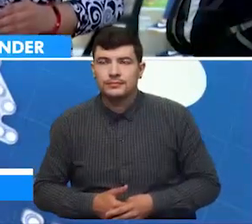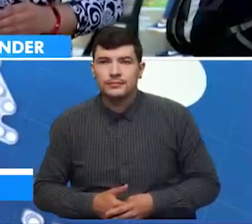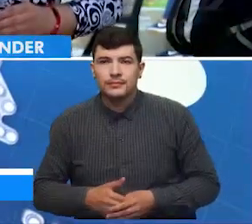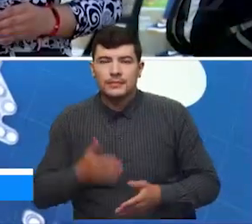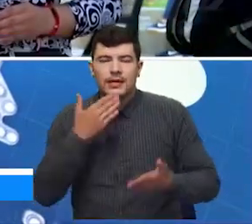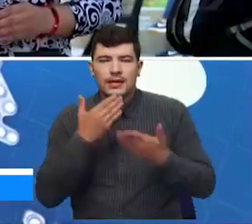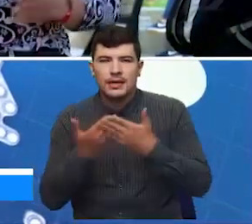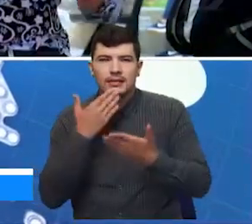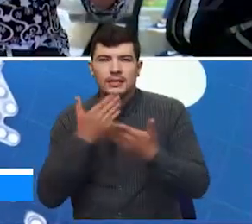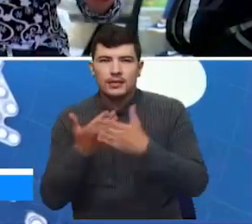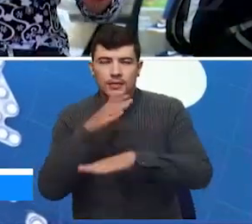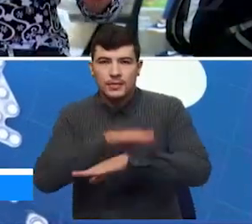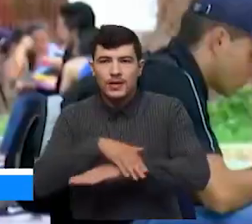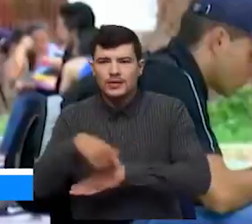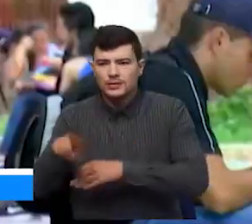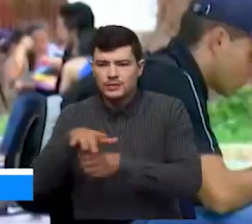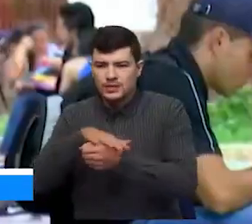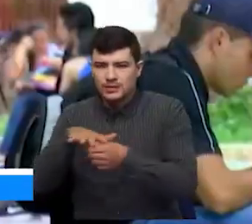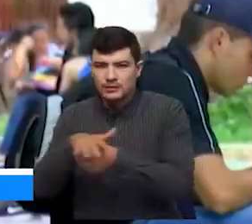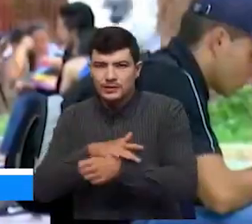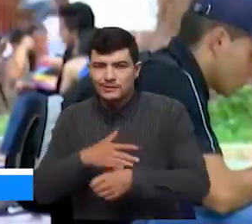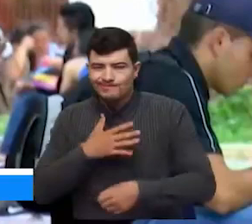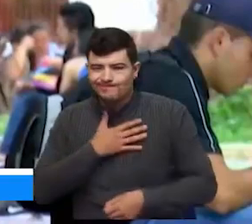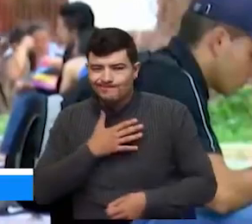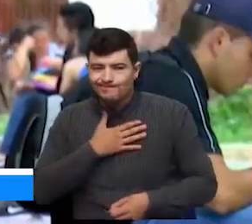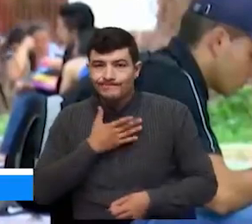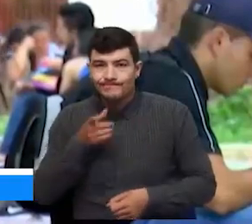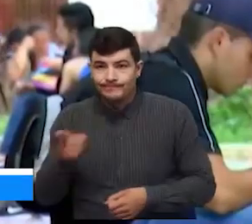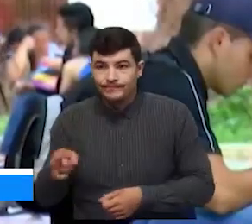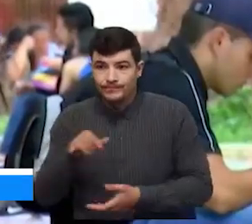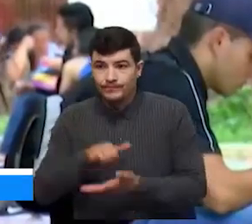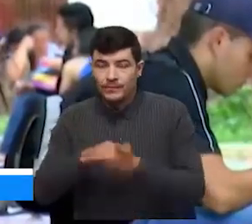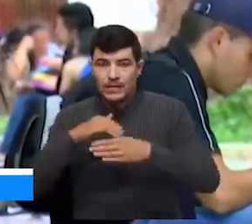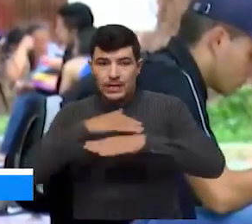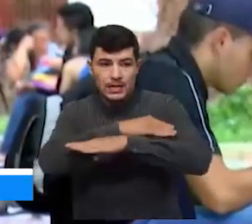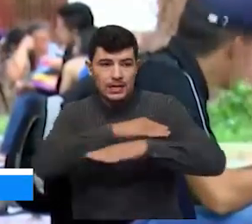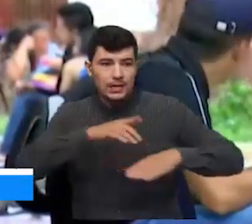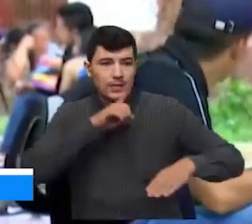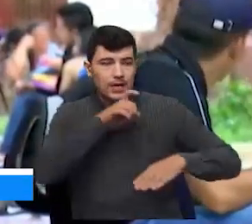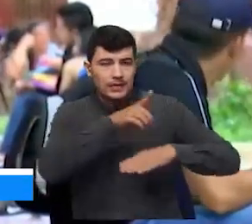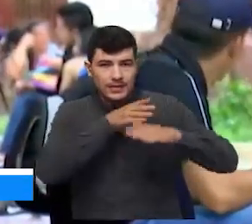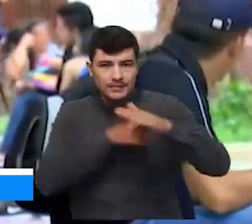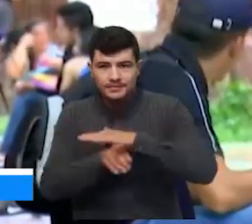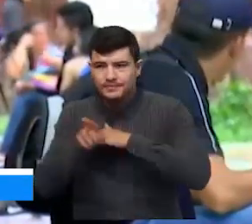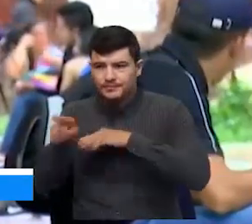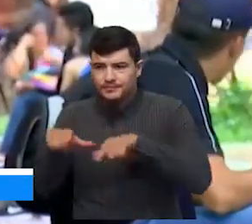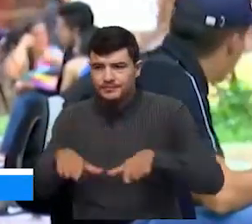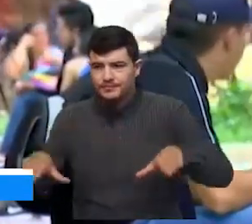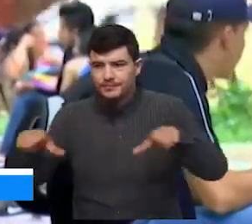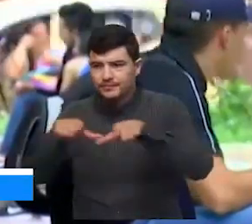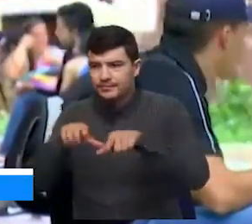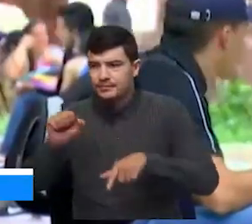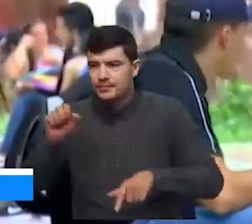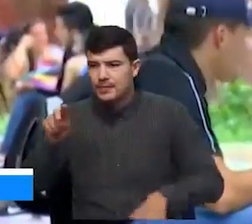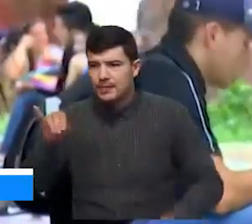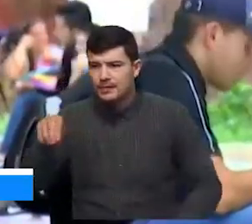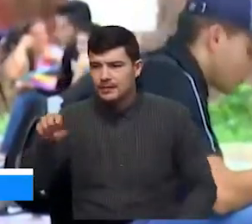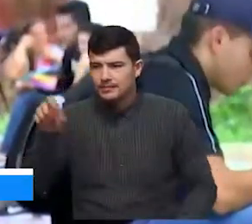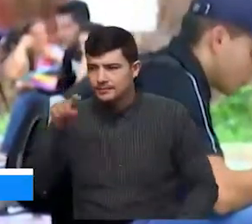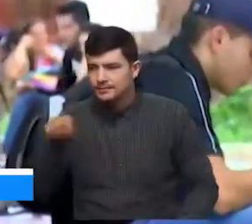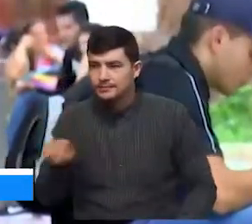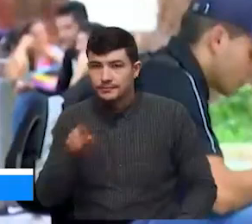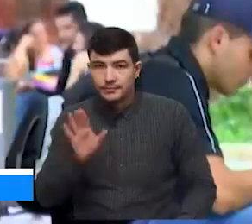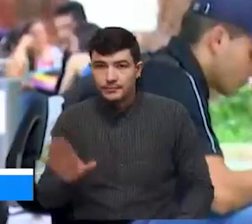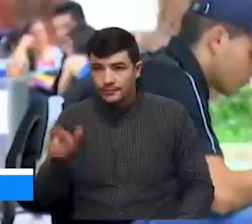gracias buenas tardes es un hecho lamentable que ocurrió sobre la vida hacia bucaramanga en el sitio conocido como el sector de los animes y